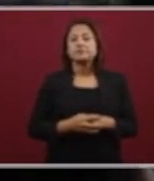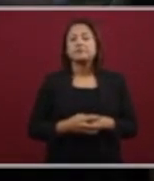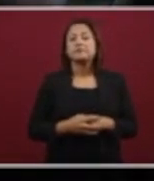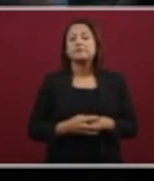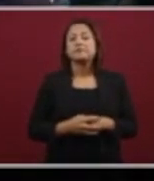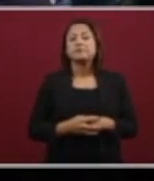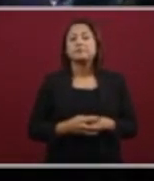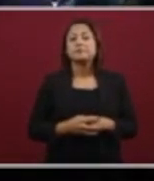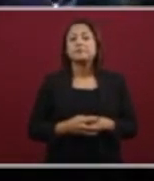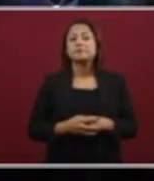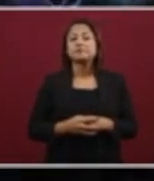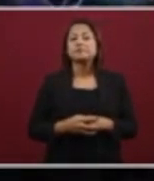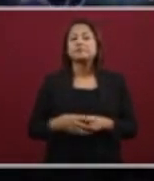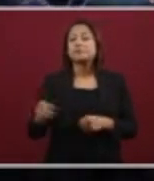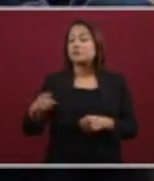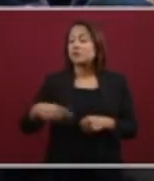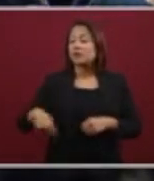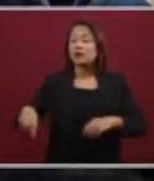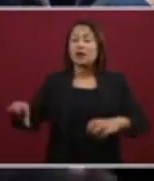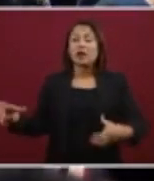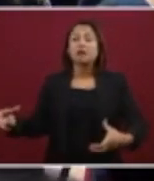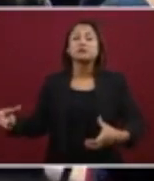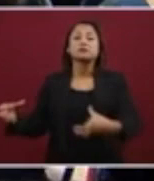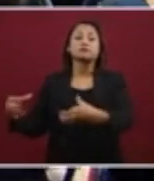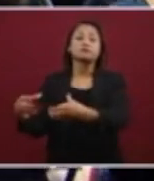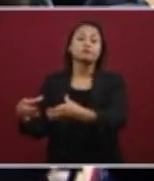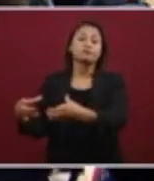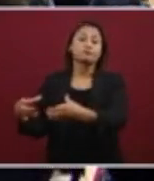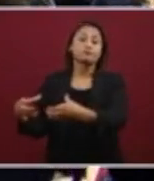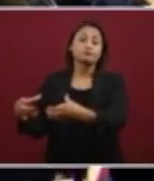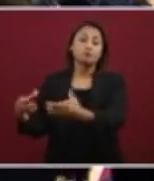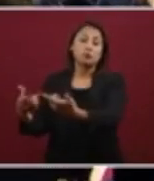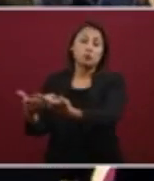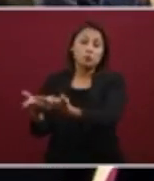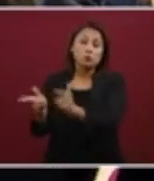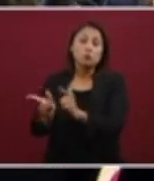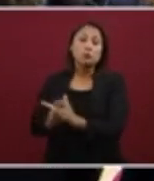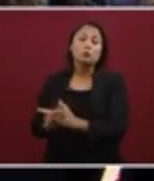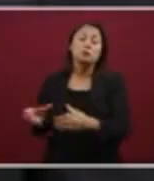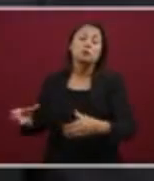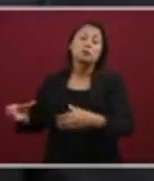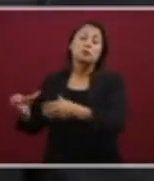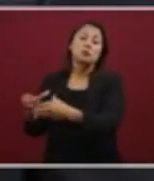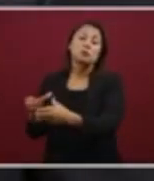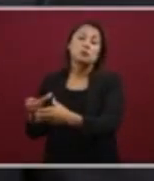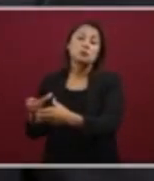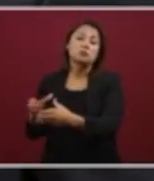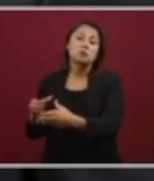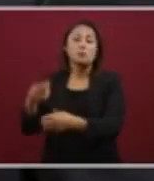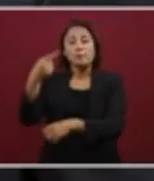articulan un movimiento en contra del presidente Madero,